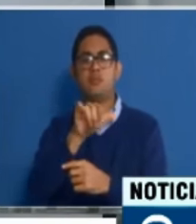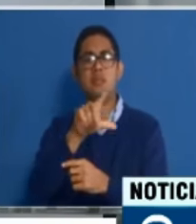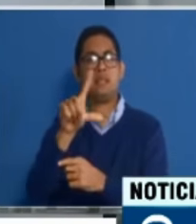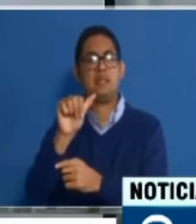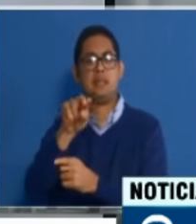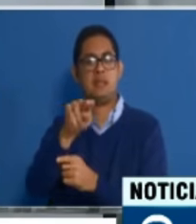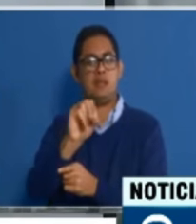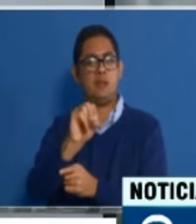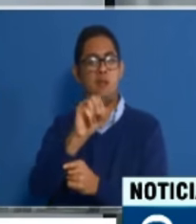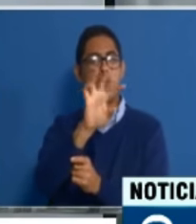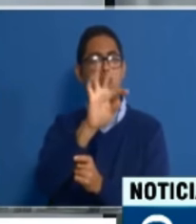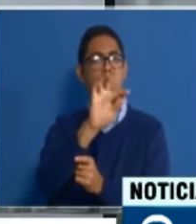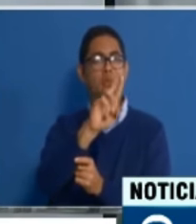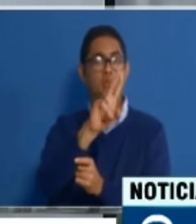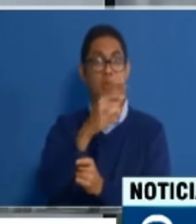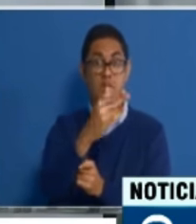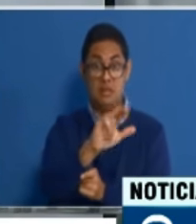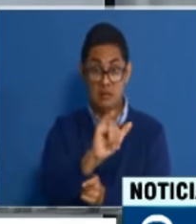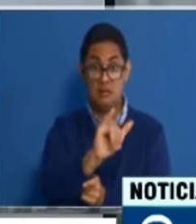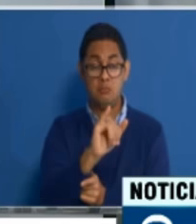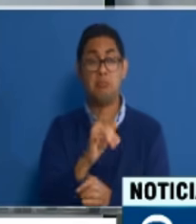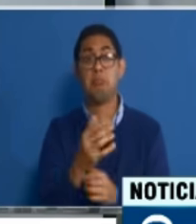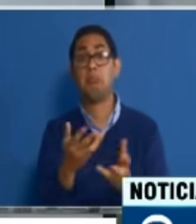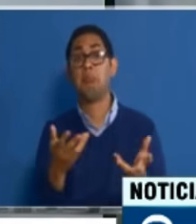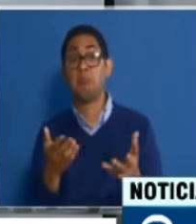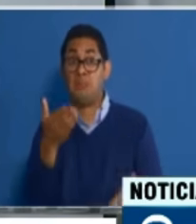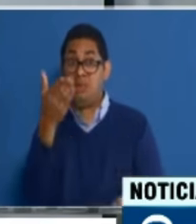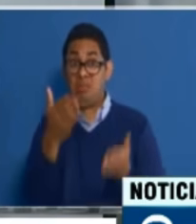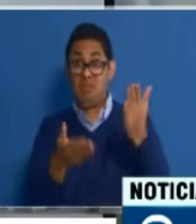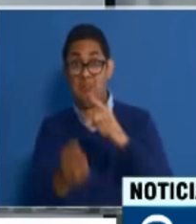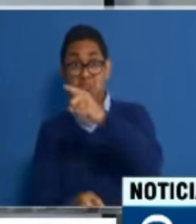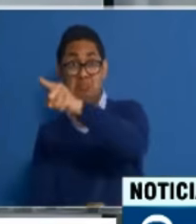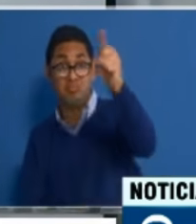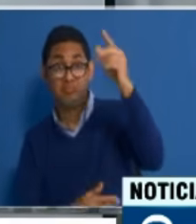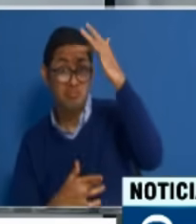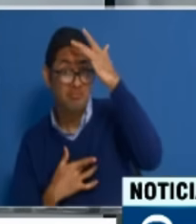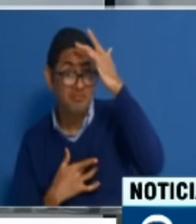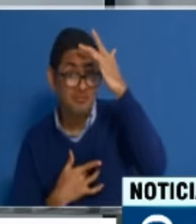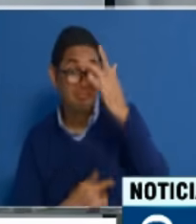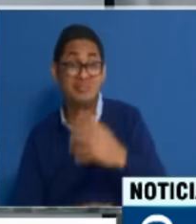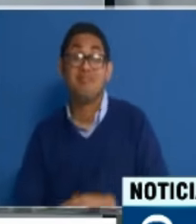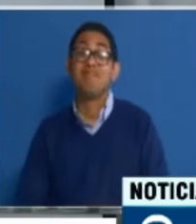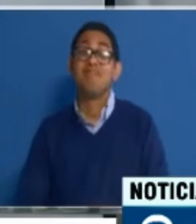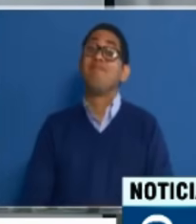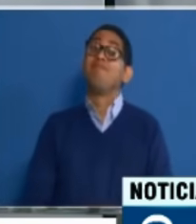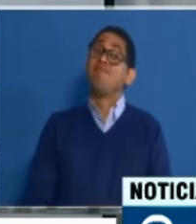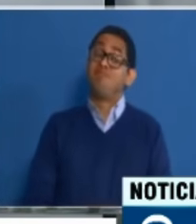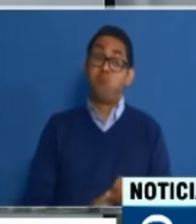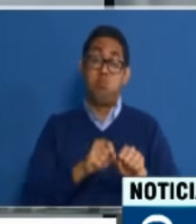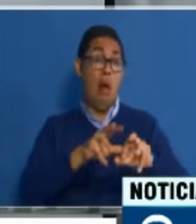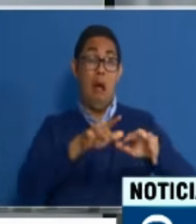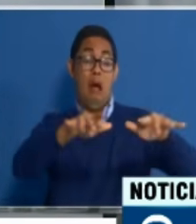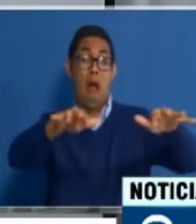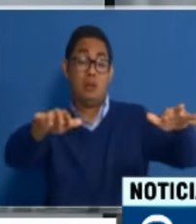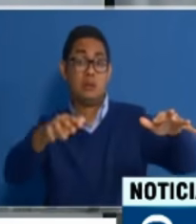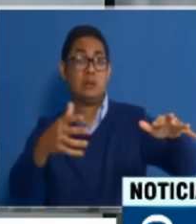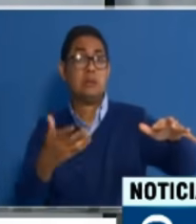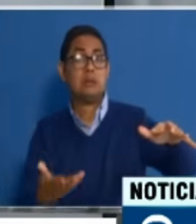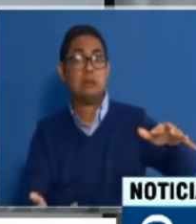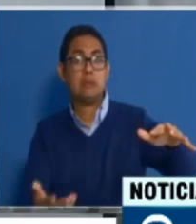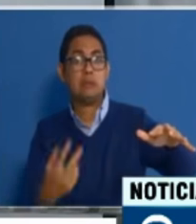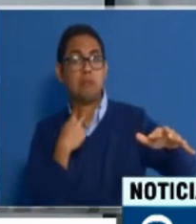prepararnos por cualquier cosa que nos pase en las comarcas, porque ya tenemos casos positivos.